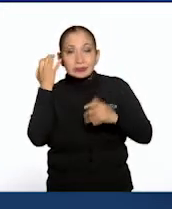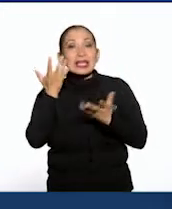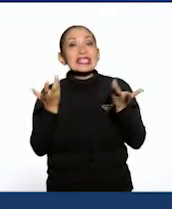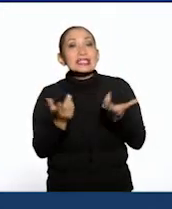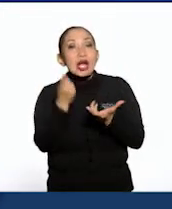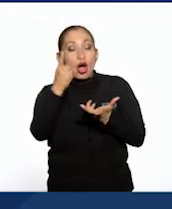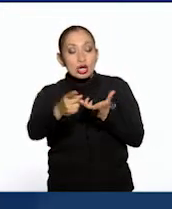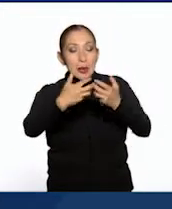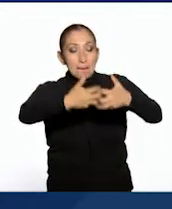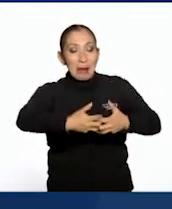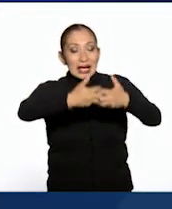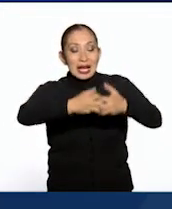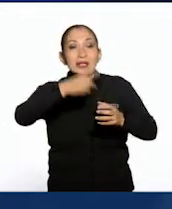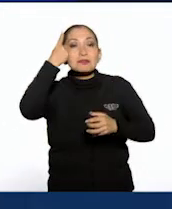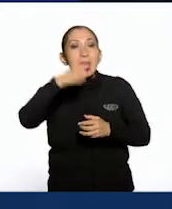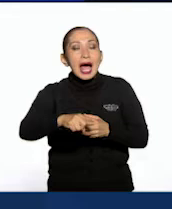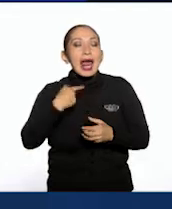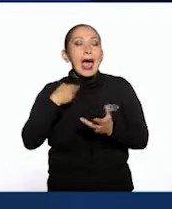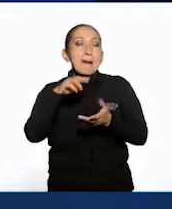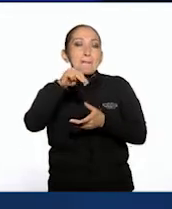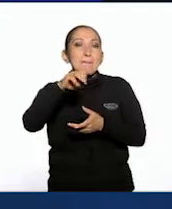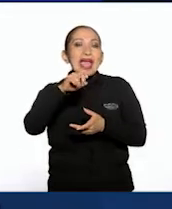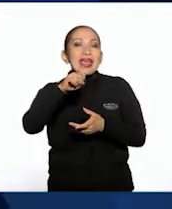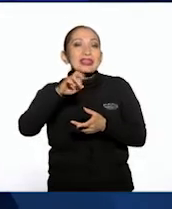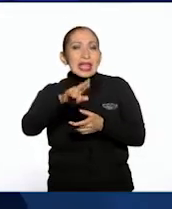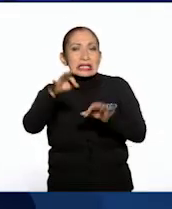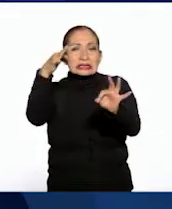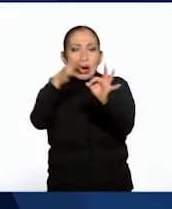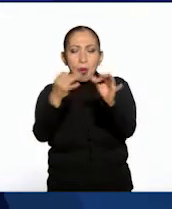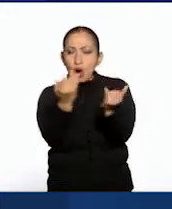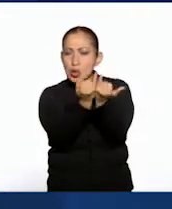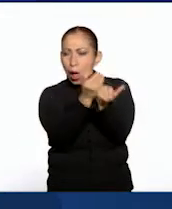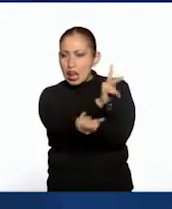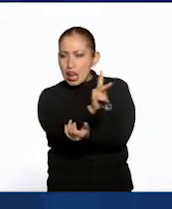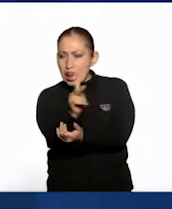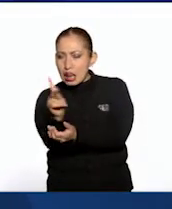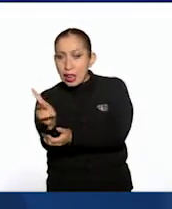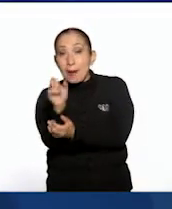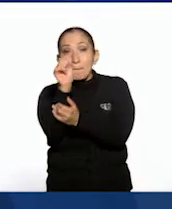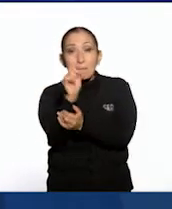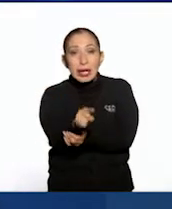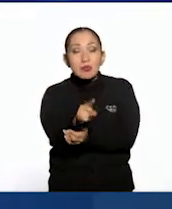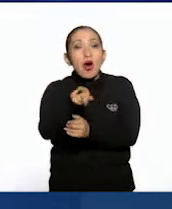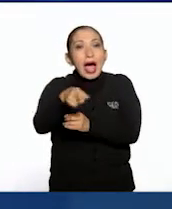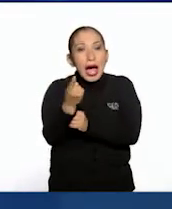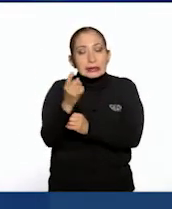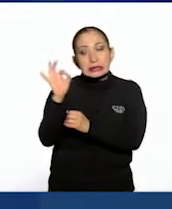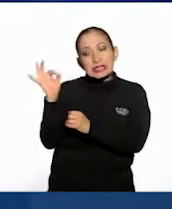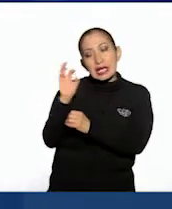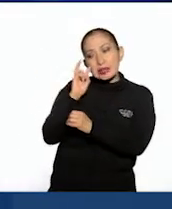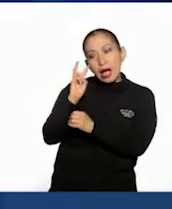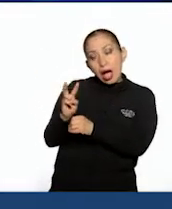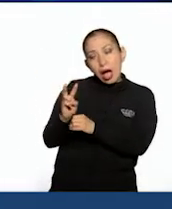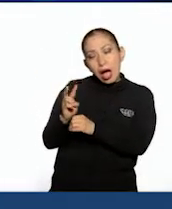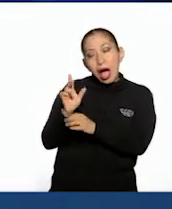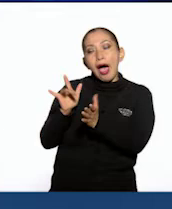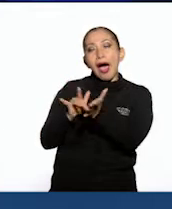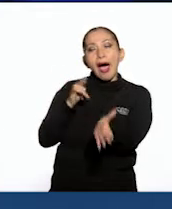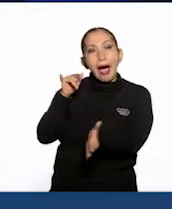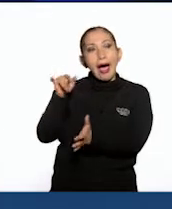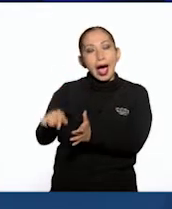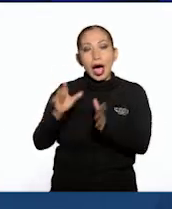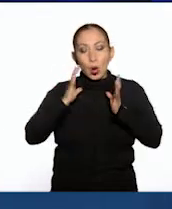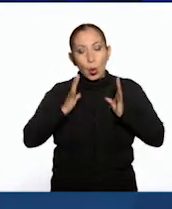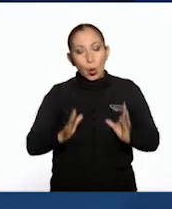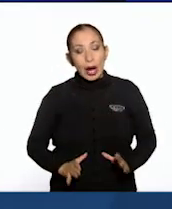fabricaron instrumentos de medición que tuvieran una medida estándar, la cual se basaba posiblemente en las dimensiones